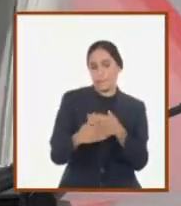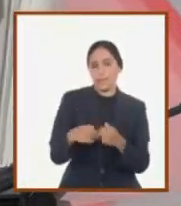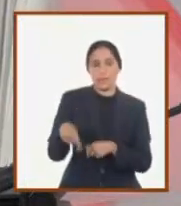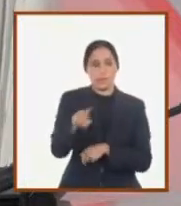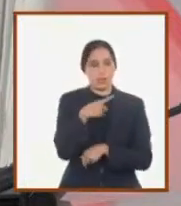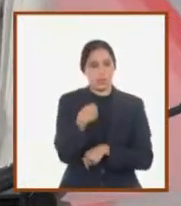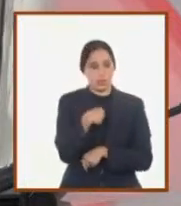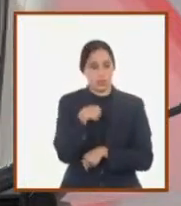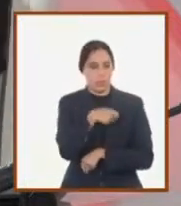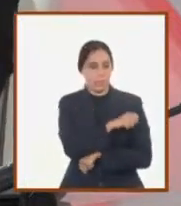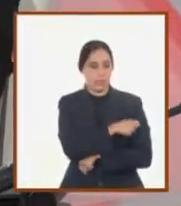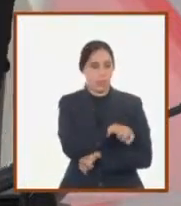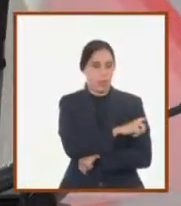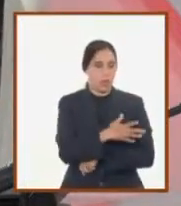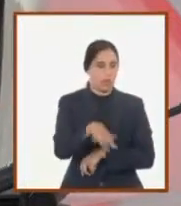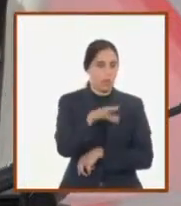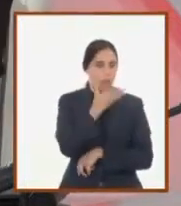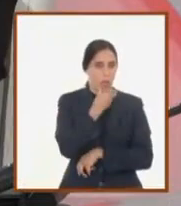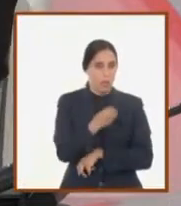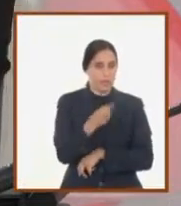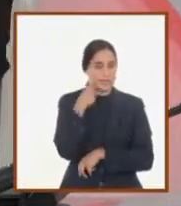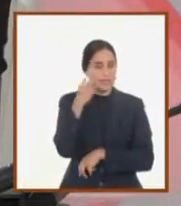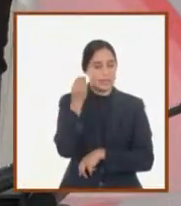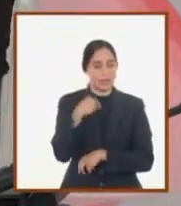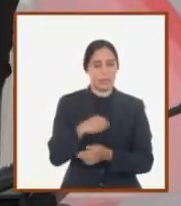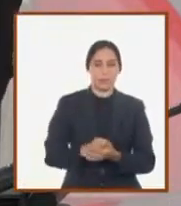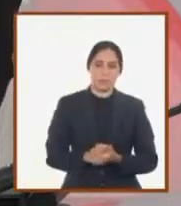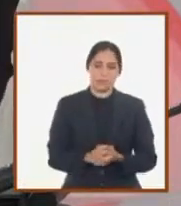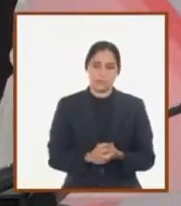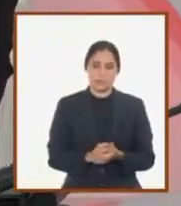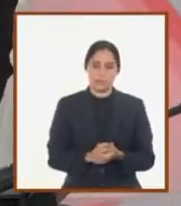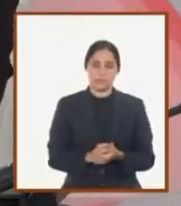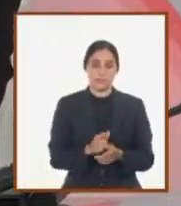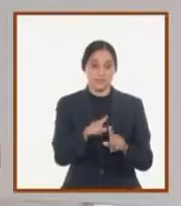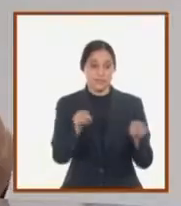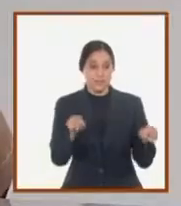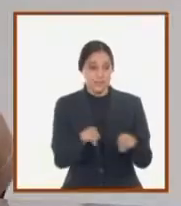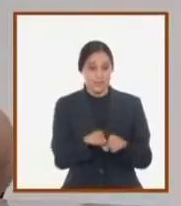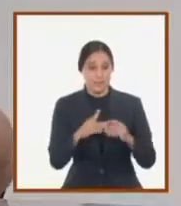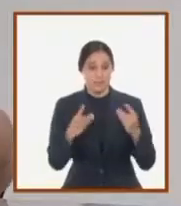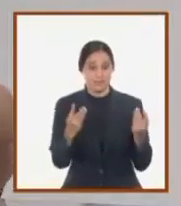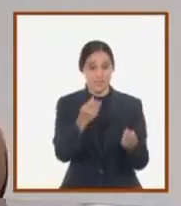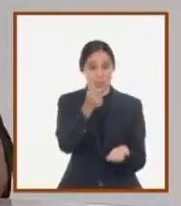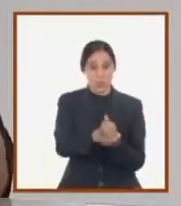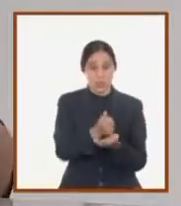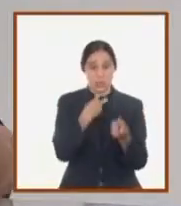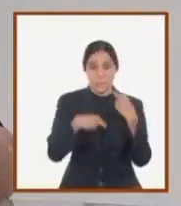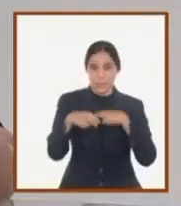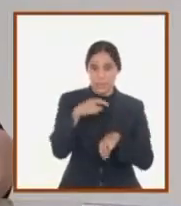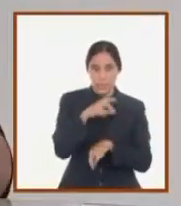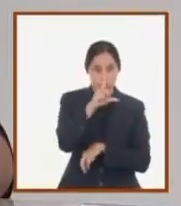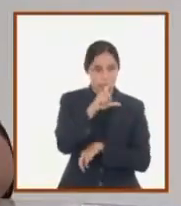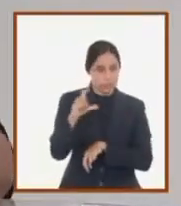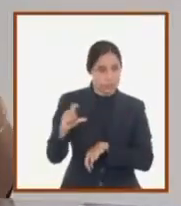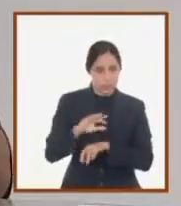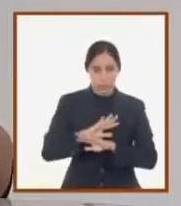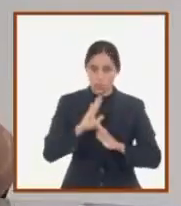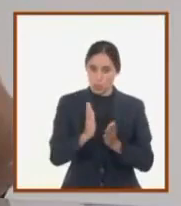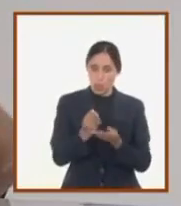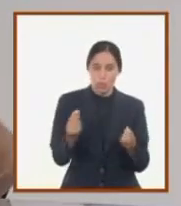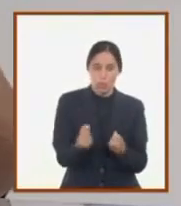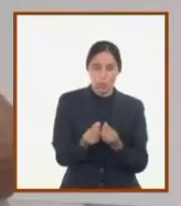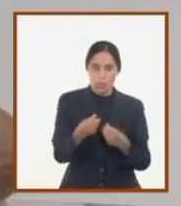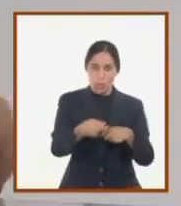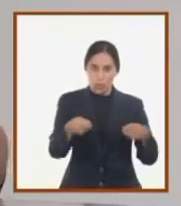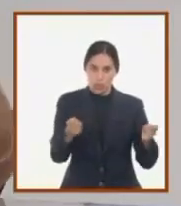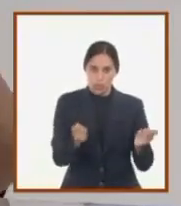nuestros pueblos y sobre todo a nuestros jóvenes que es tan importante Bueno hay que decir que la oficina es un centro de investigación que está reconocido decir tiene su consejo científico